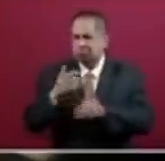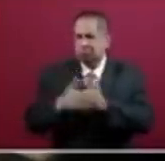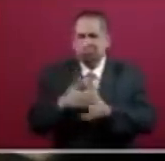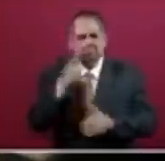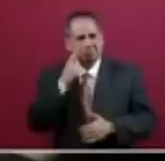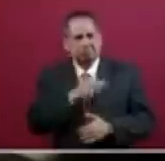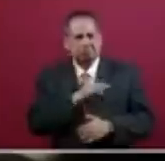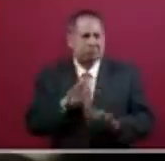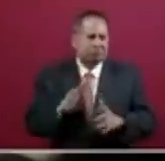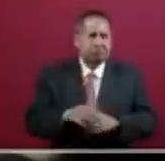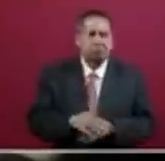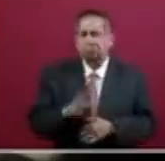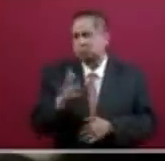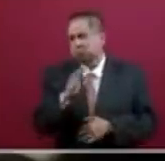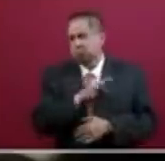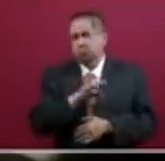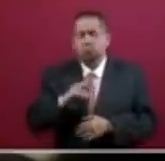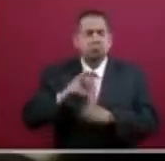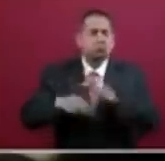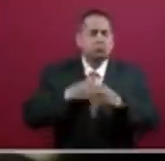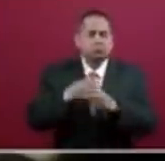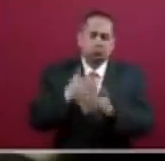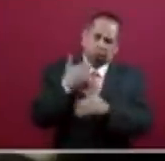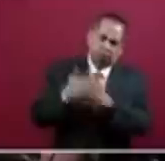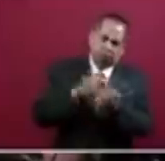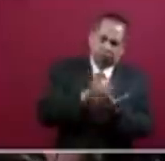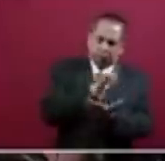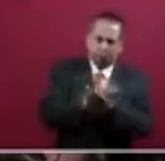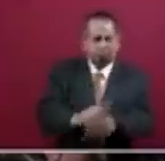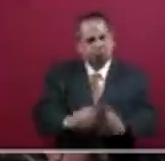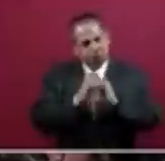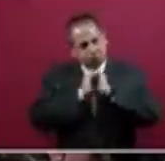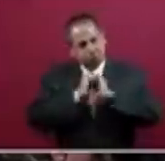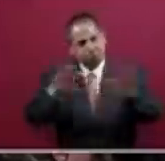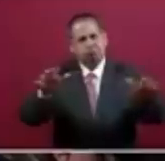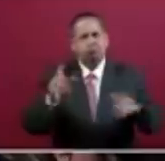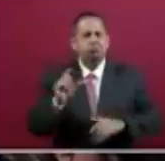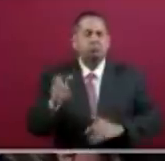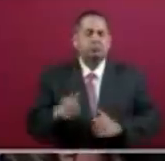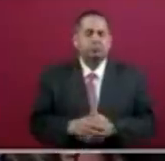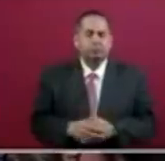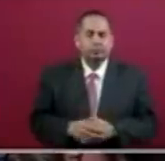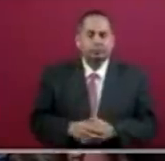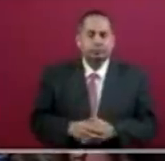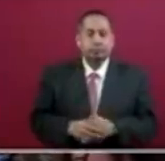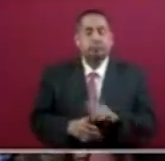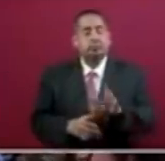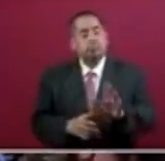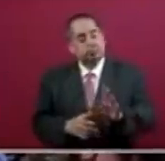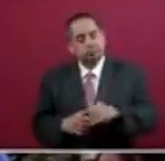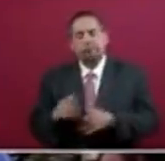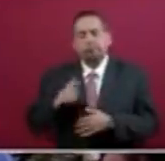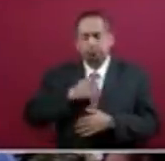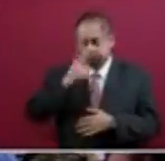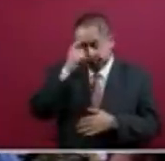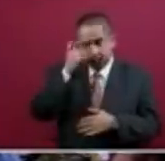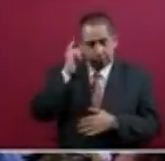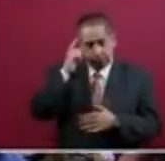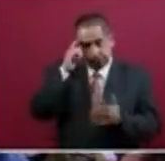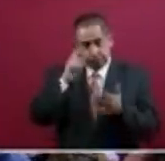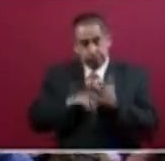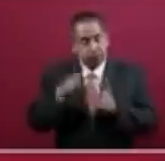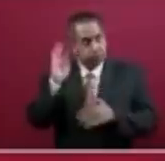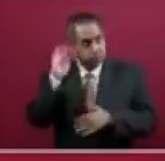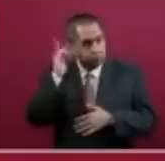que se pudiera ya estar promulgando la reforma? Gracias. Bueno, yo espero que se apruebe la